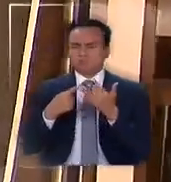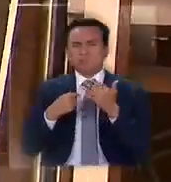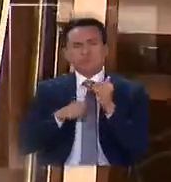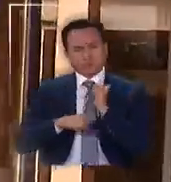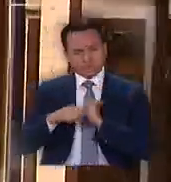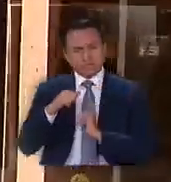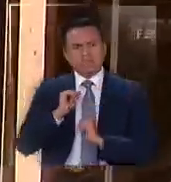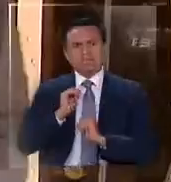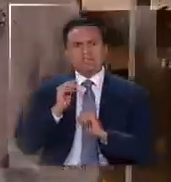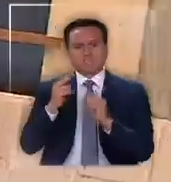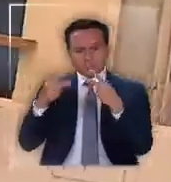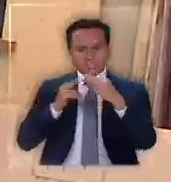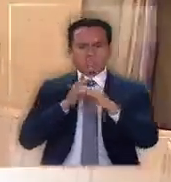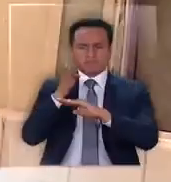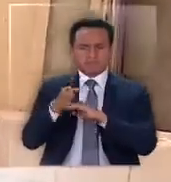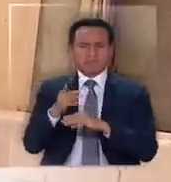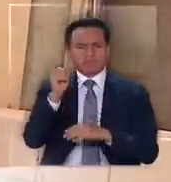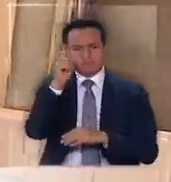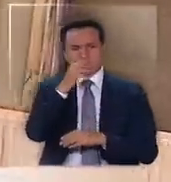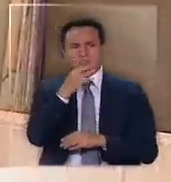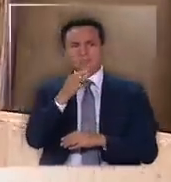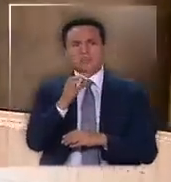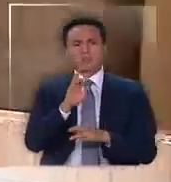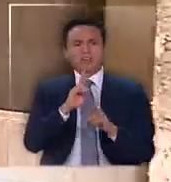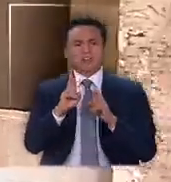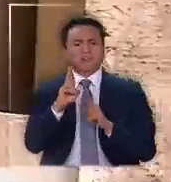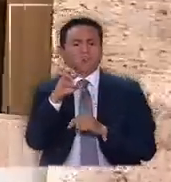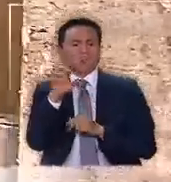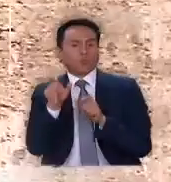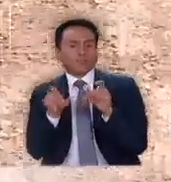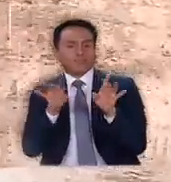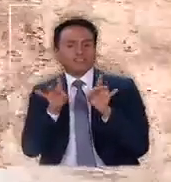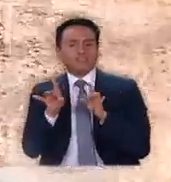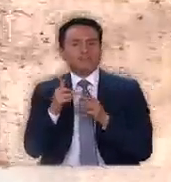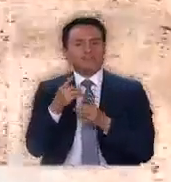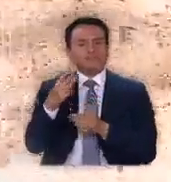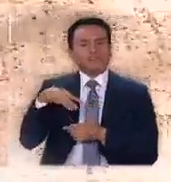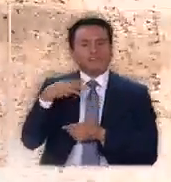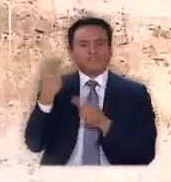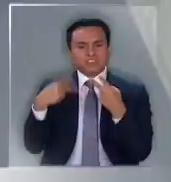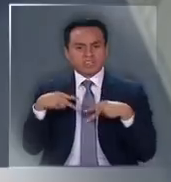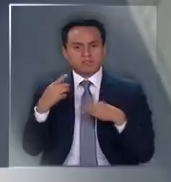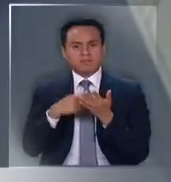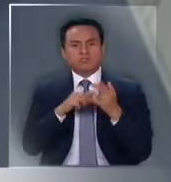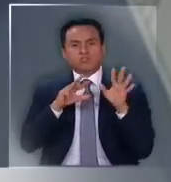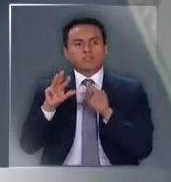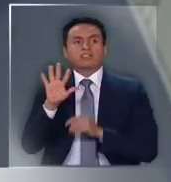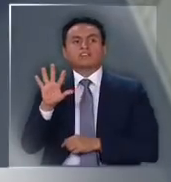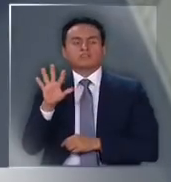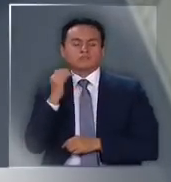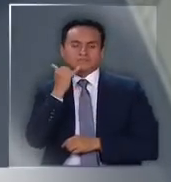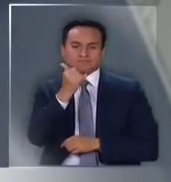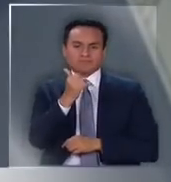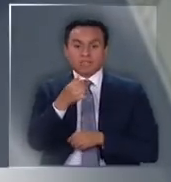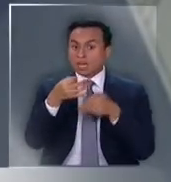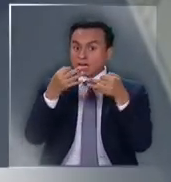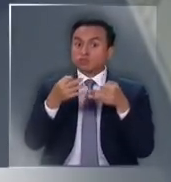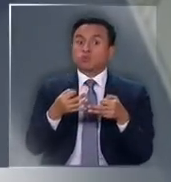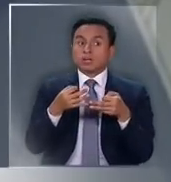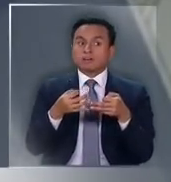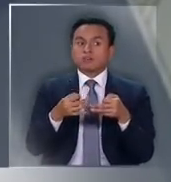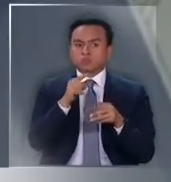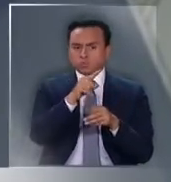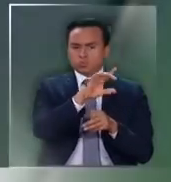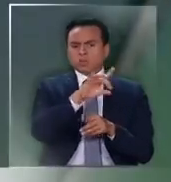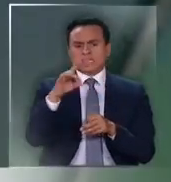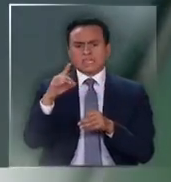Sufrí mucho yo para llegar a Viña. Le llama a alguien de Relaciones Públicas de la Municipalidad de Viña en 1995. Le asegura que